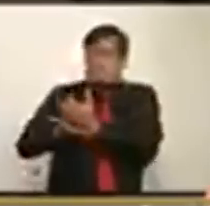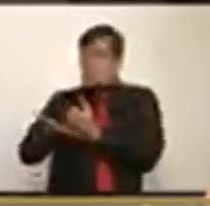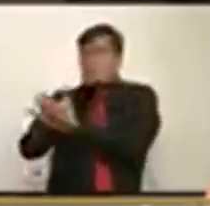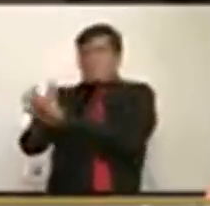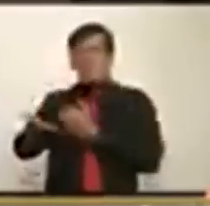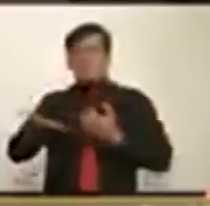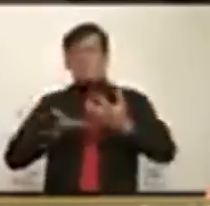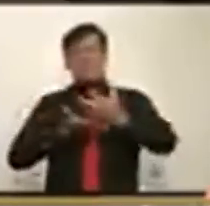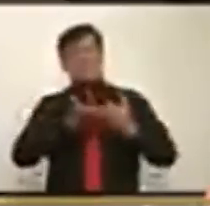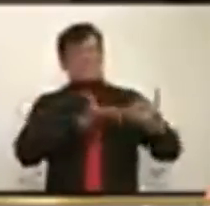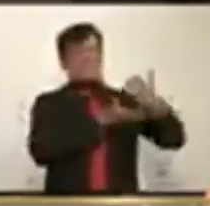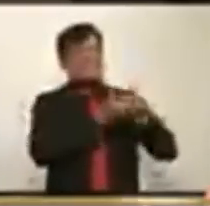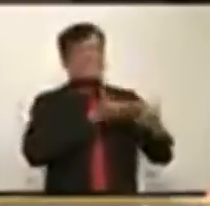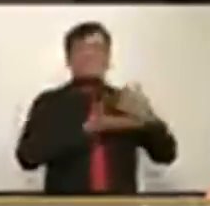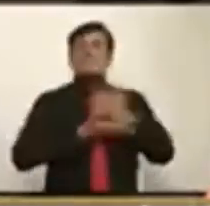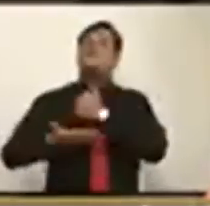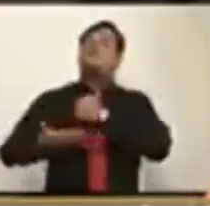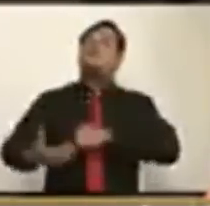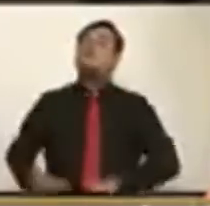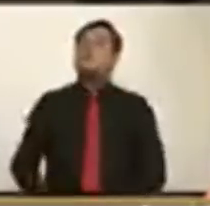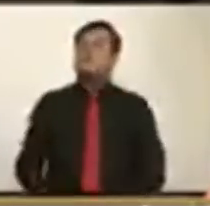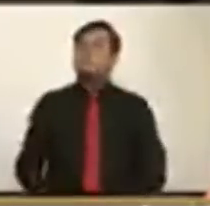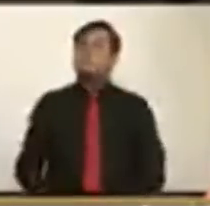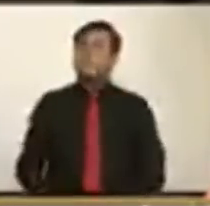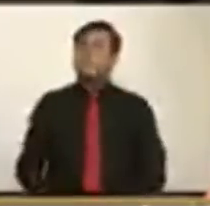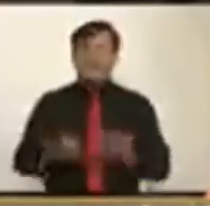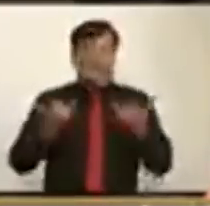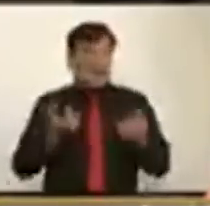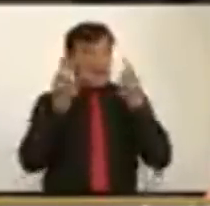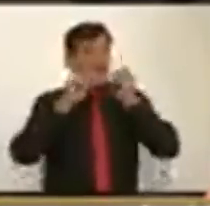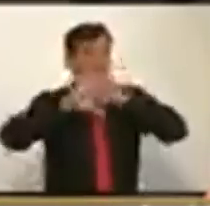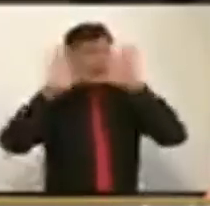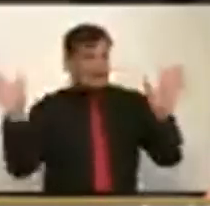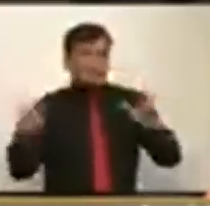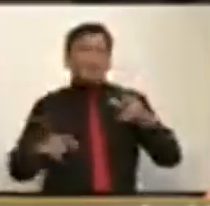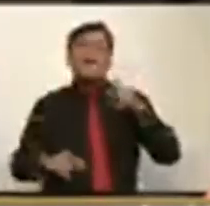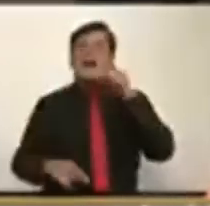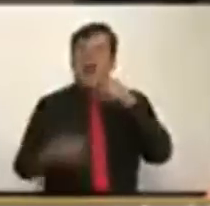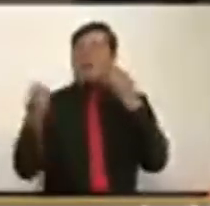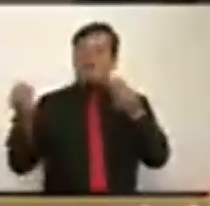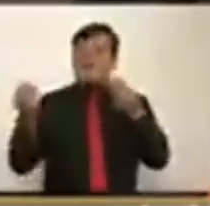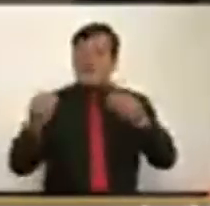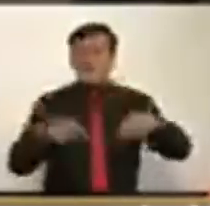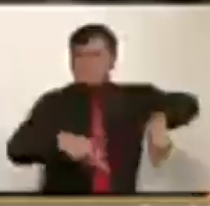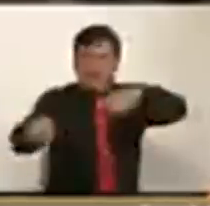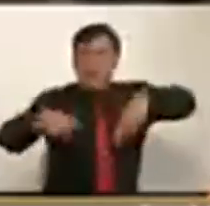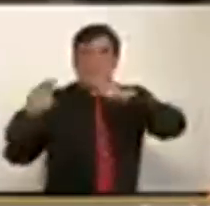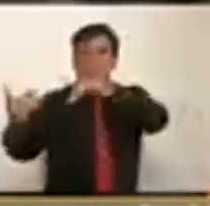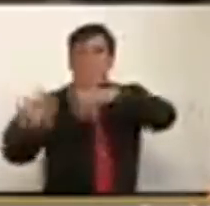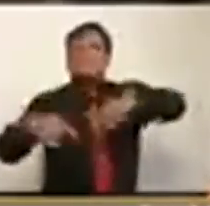malhabidas. Bueno, ahora se entiende por qué nos quieren en el monte. Es que no quieren que